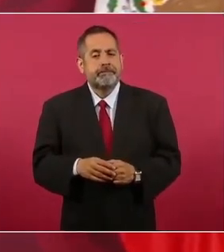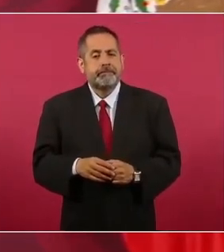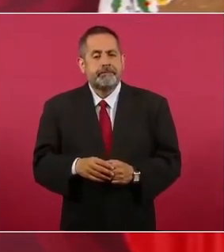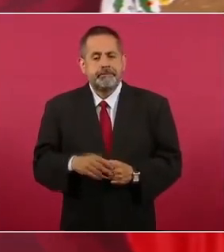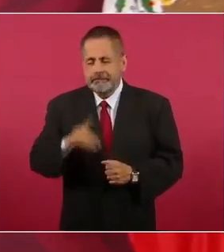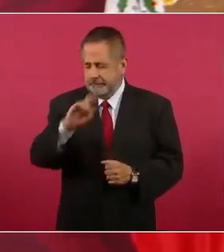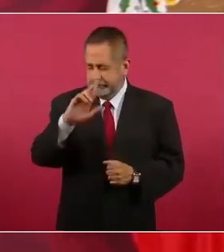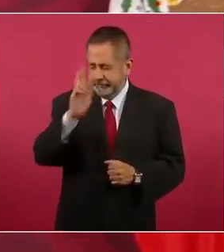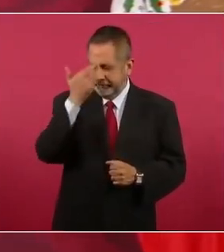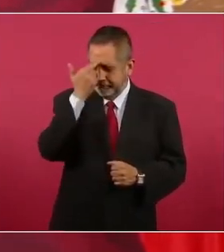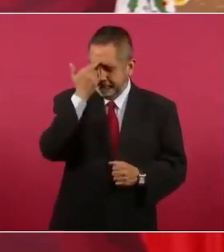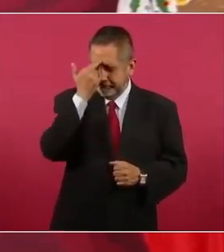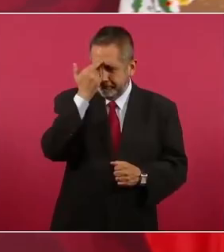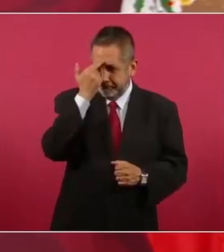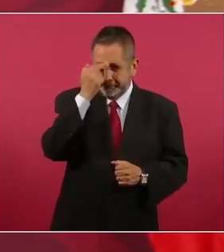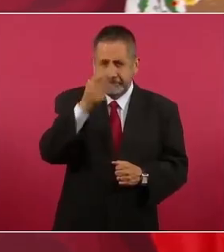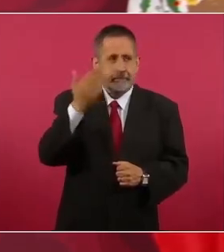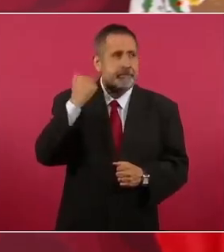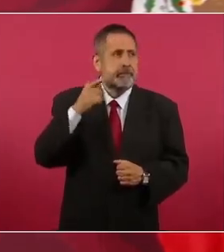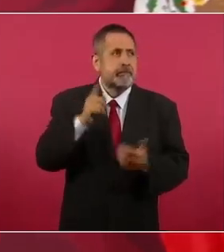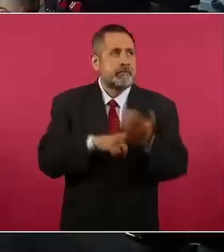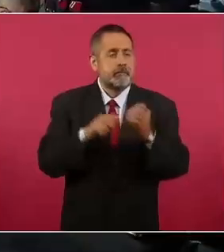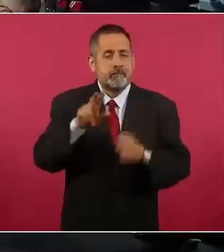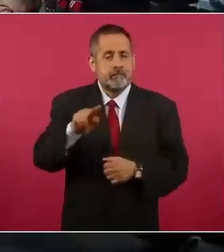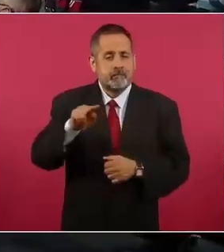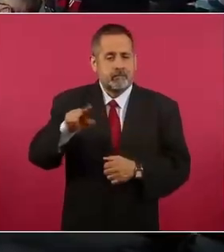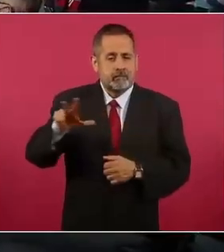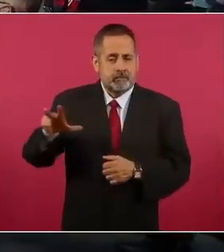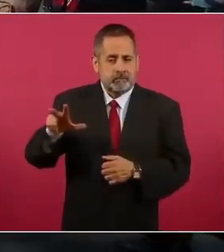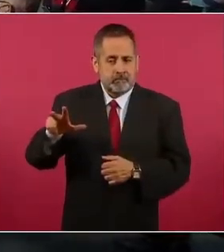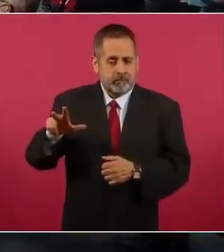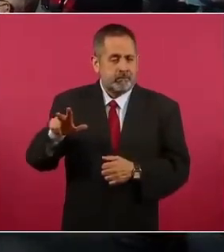me acuerdo en el 88